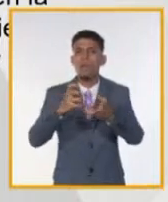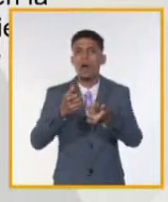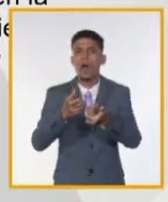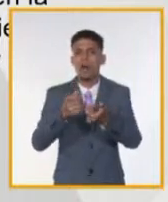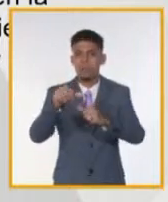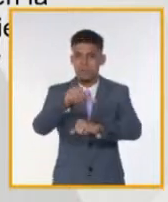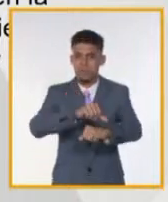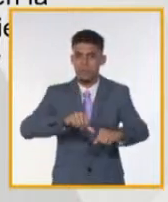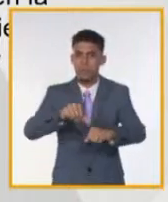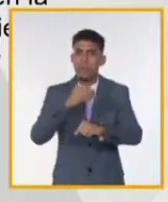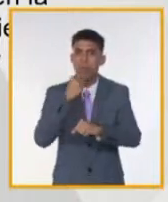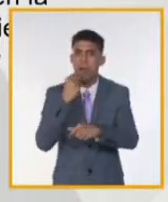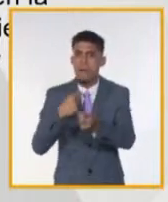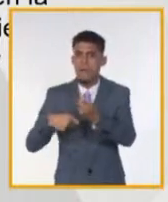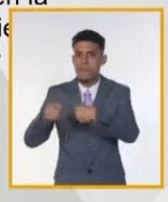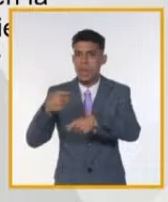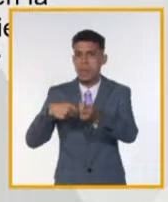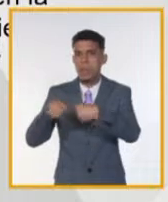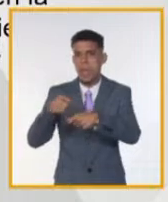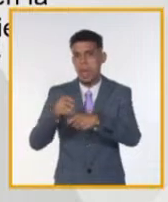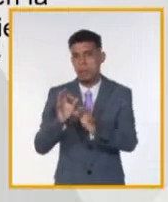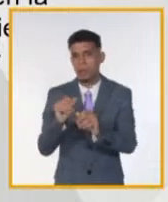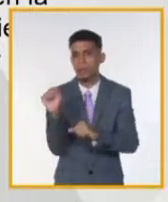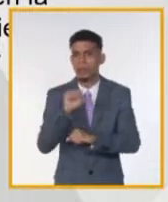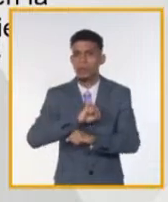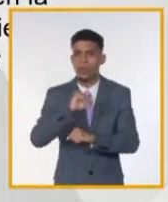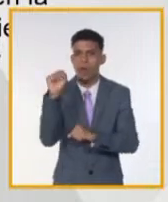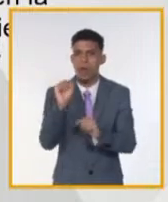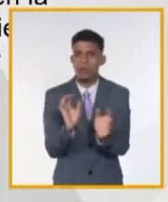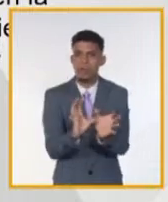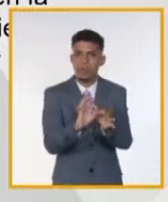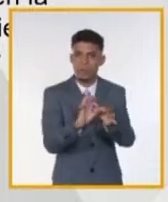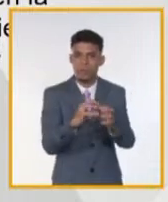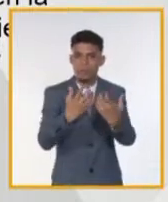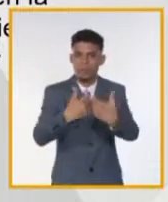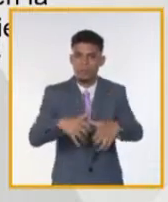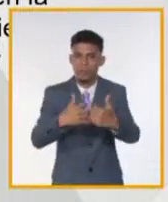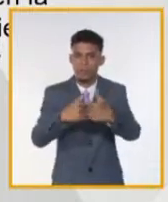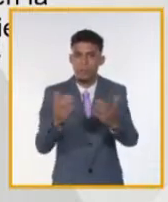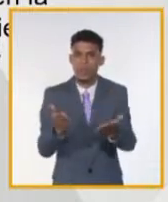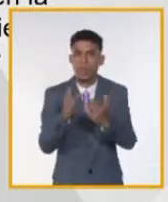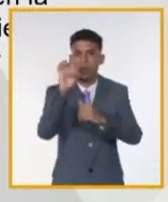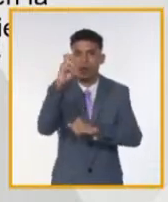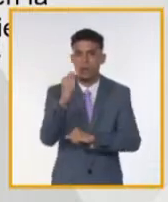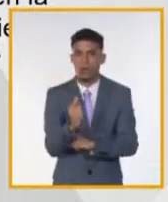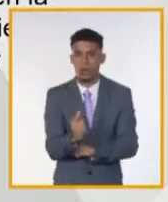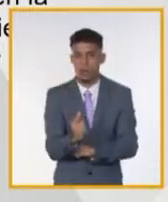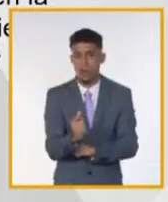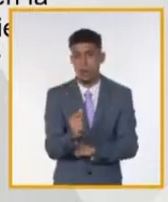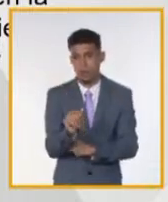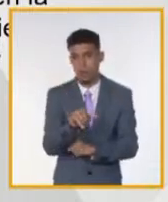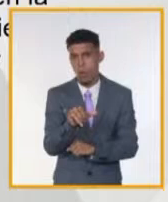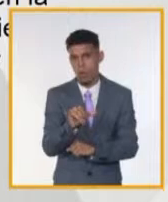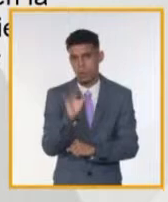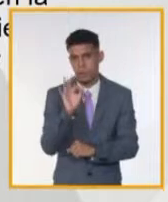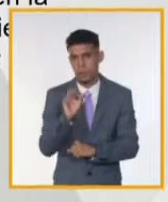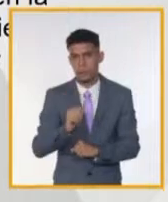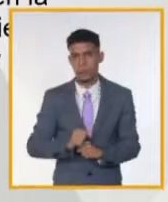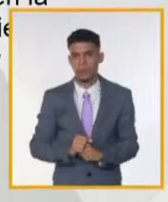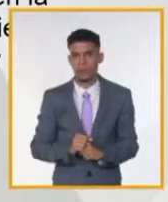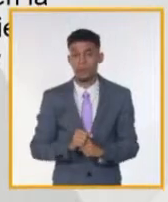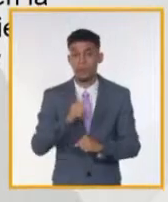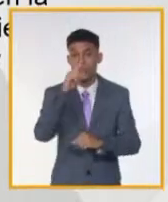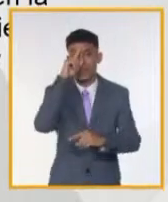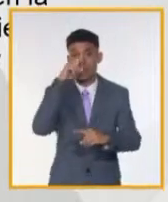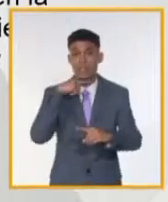sustitución de importaciones, lograr un eficiente encadenamiento productivo del desarrollo económico, local y social del país. O sea, en septiembre